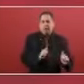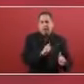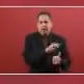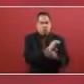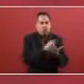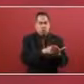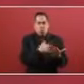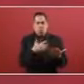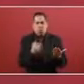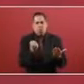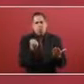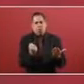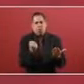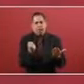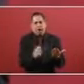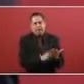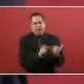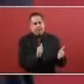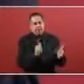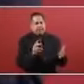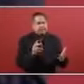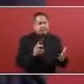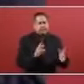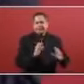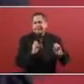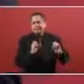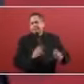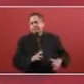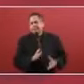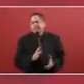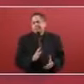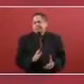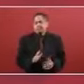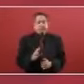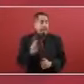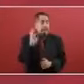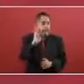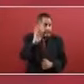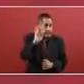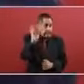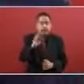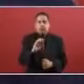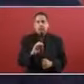se puede hacer es que algunos